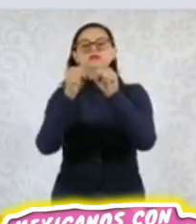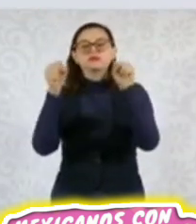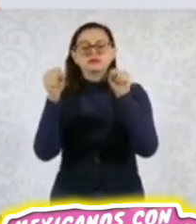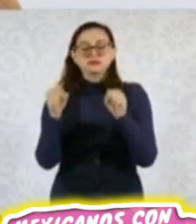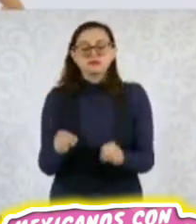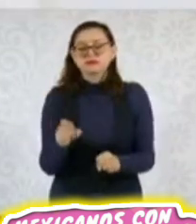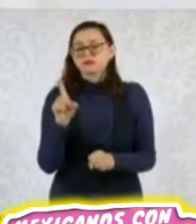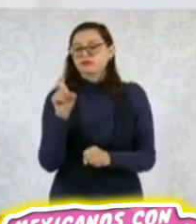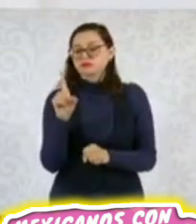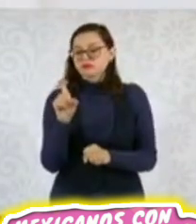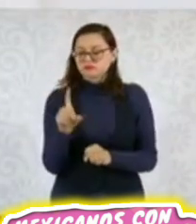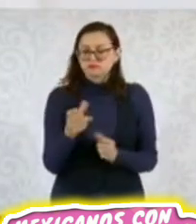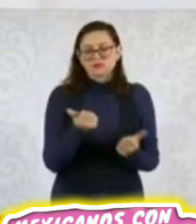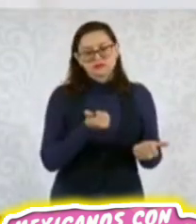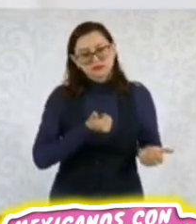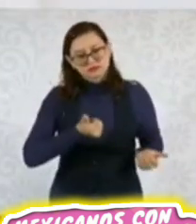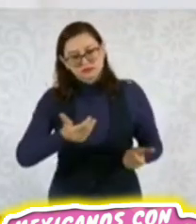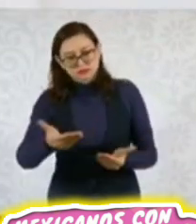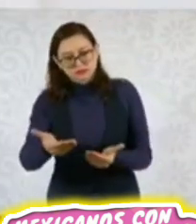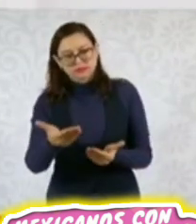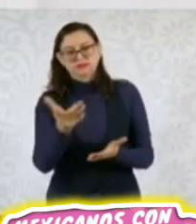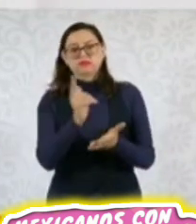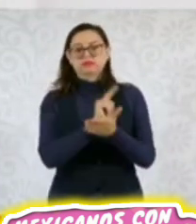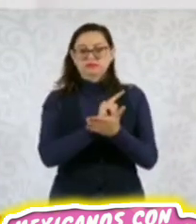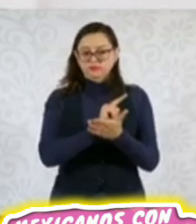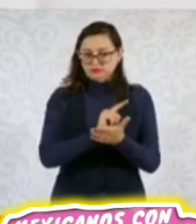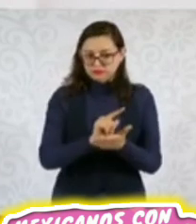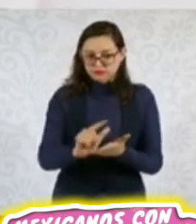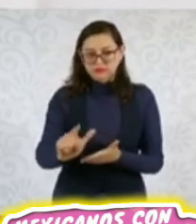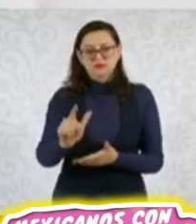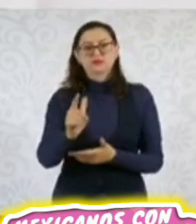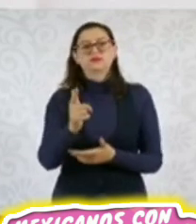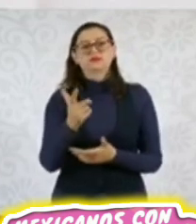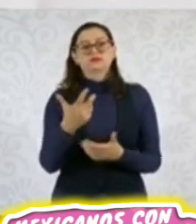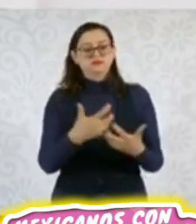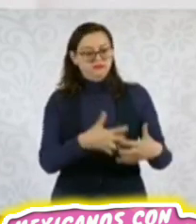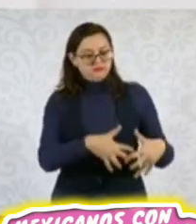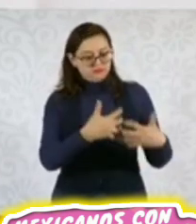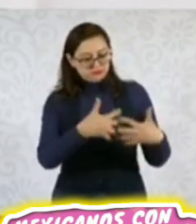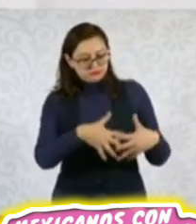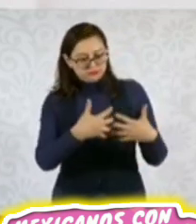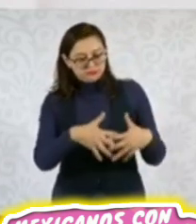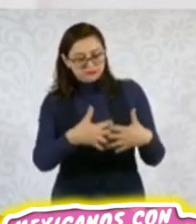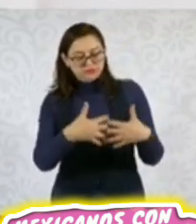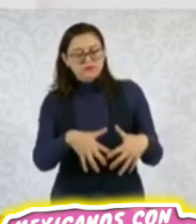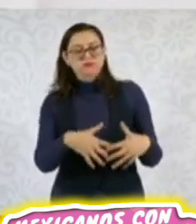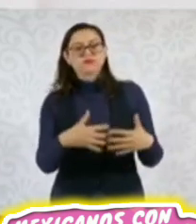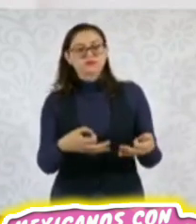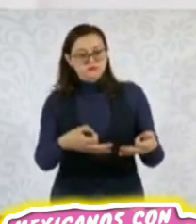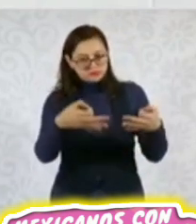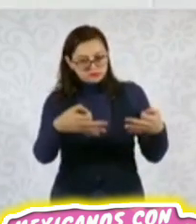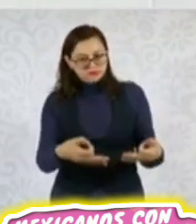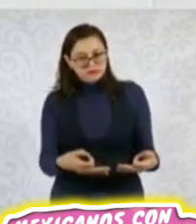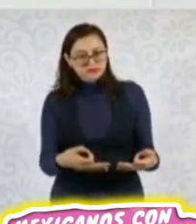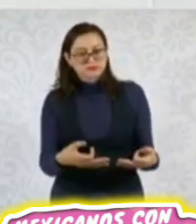de abastecimiento de agua potable, saneamiento, es decir, las plantas de tratamiento de agua,